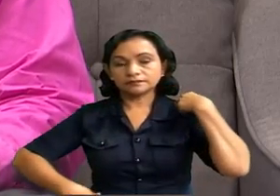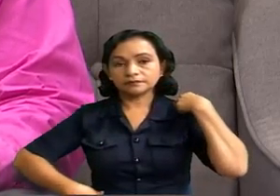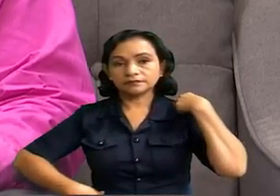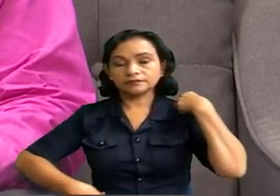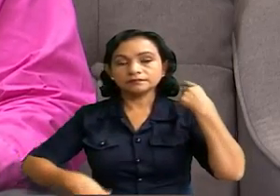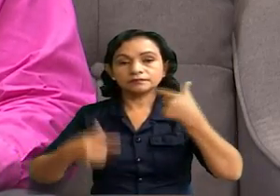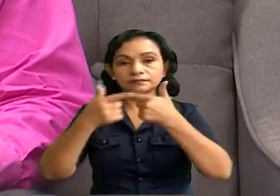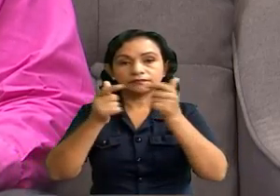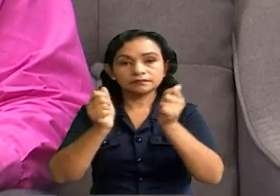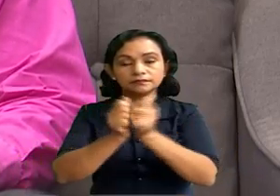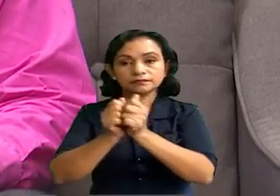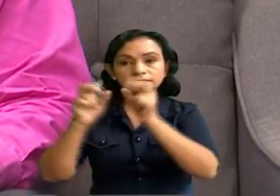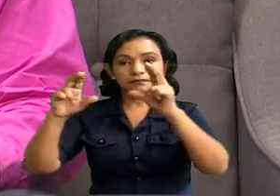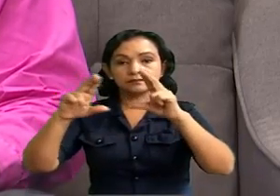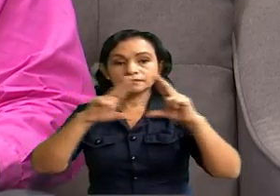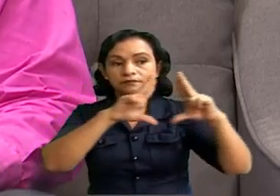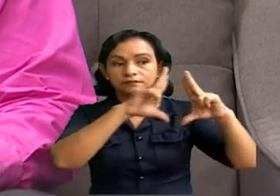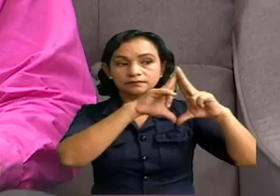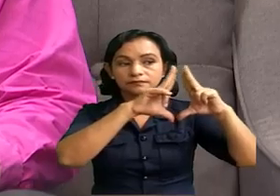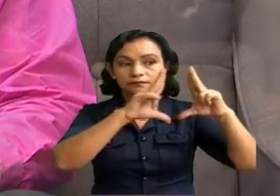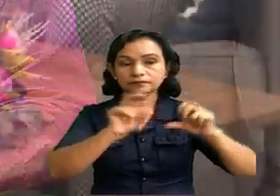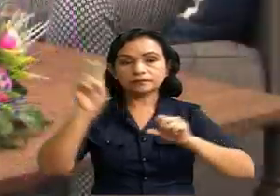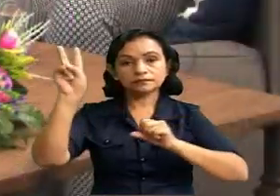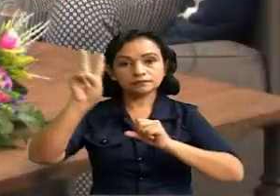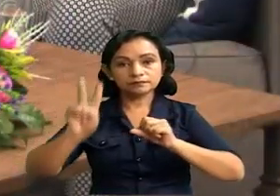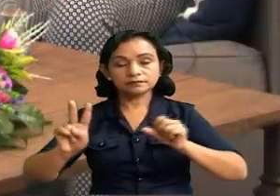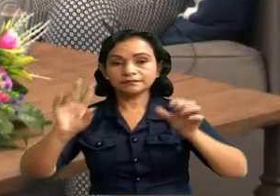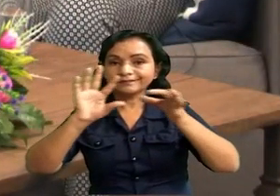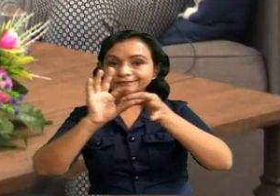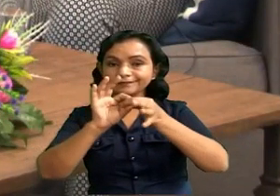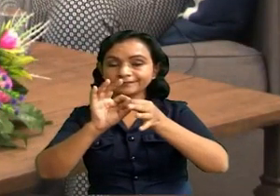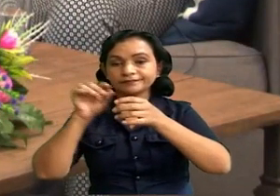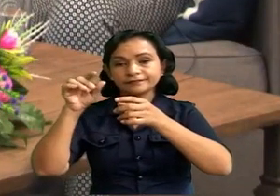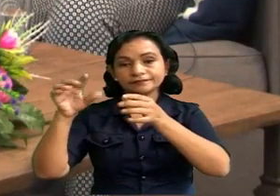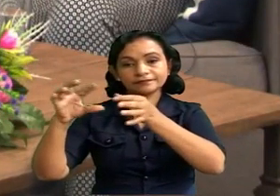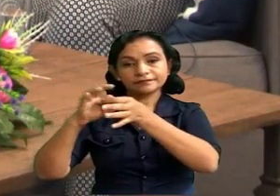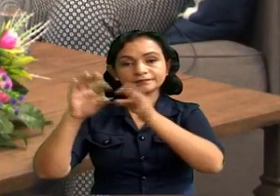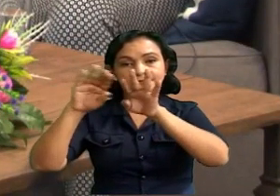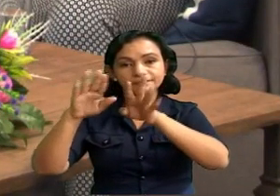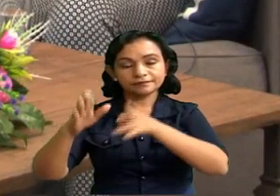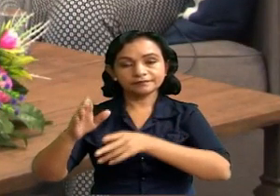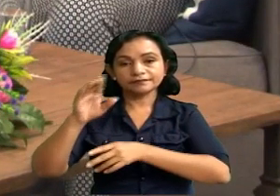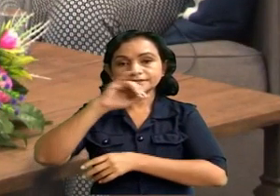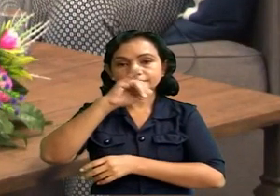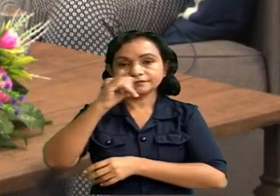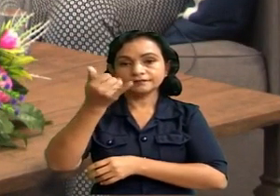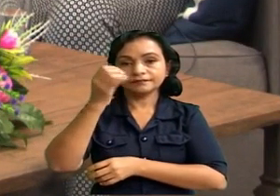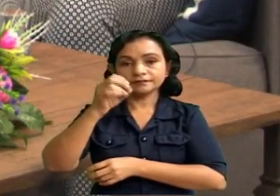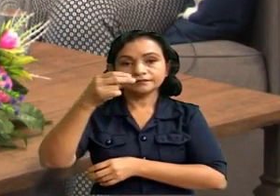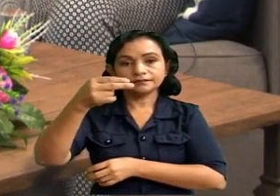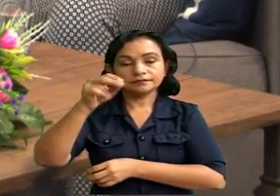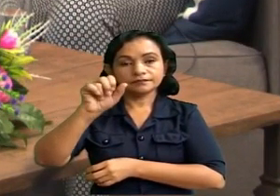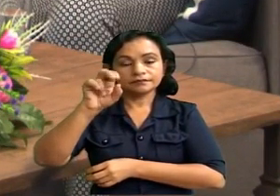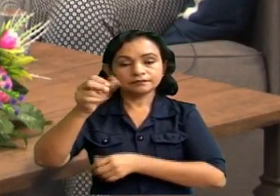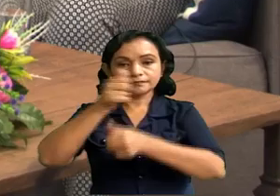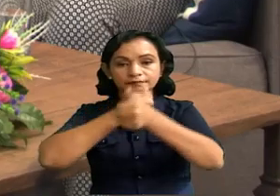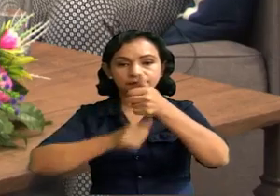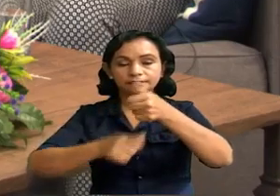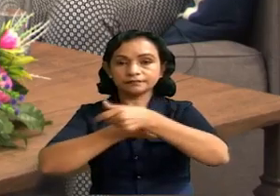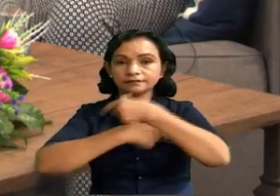entre Nicaragua y la República Bolivariana de Venezuela, y junto a ella la compañera Johanna Luna Lira, vicepresidenta también de este